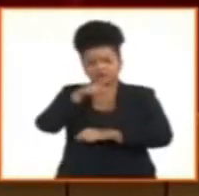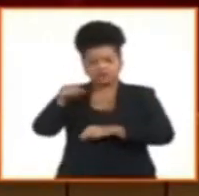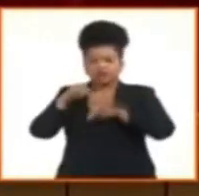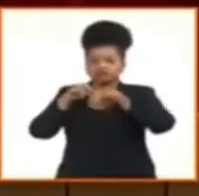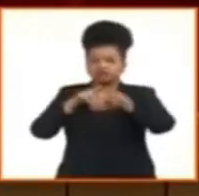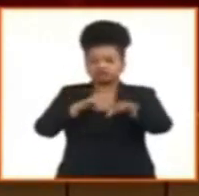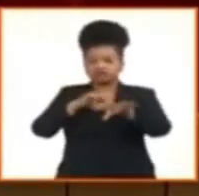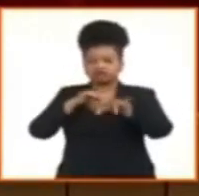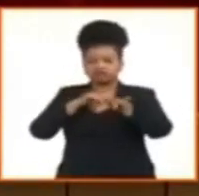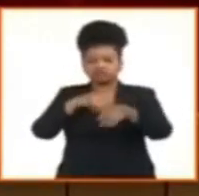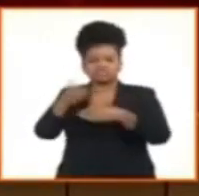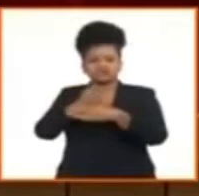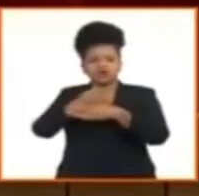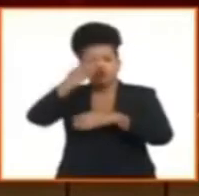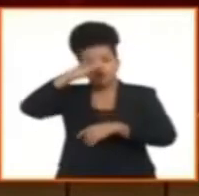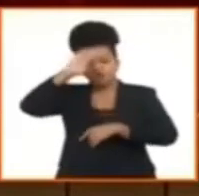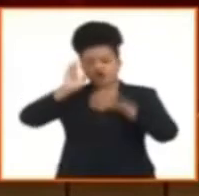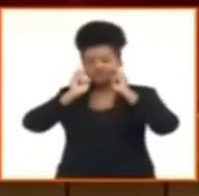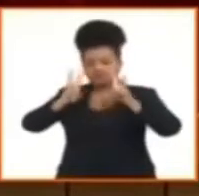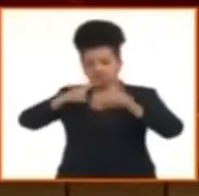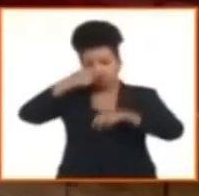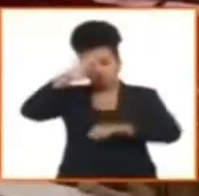mensaje: Cuba vive y trabaja.